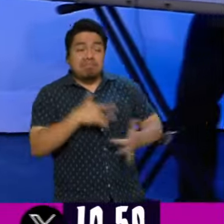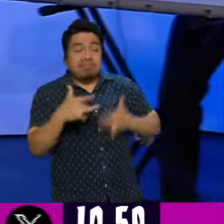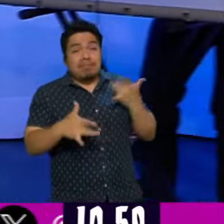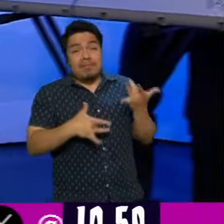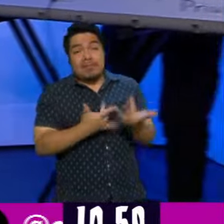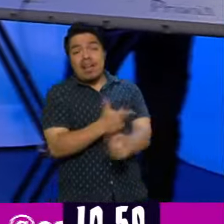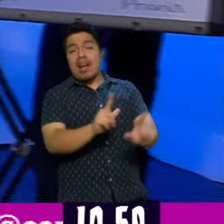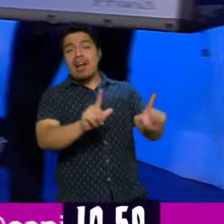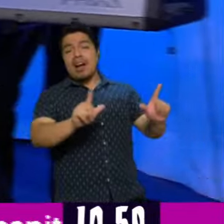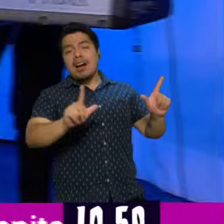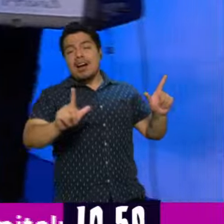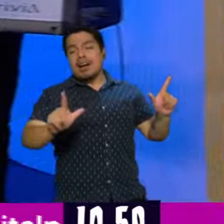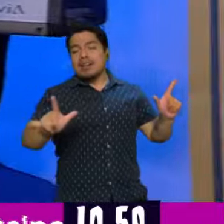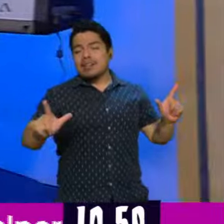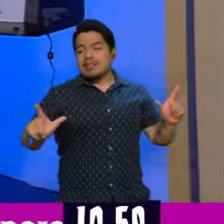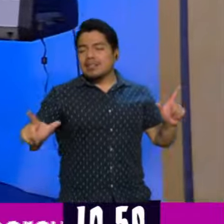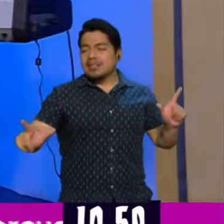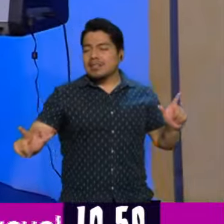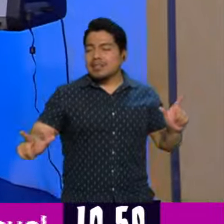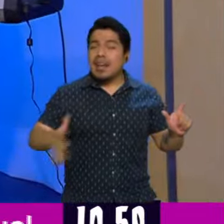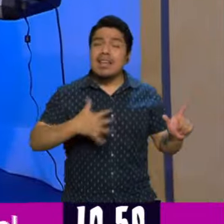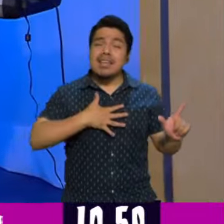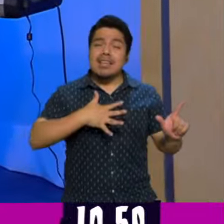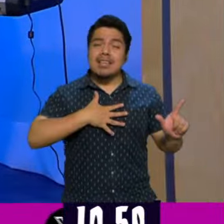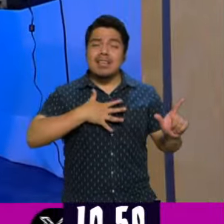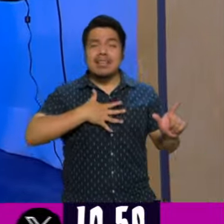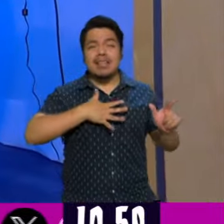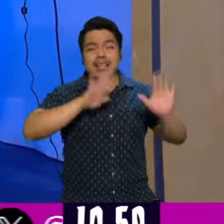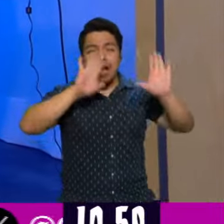libre, y yo lo creí.